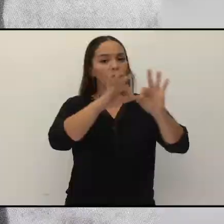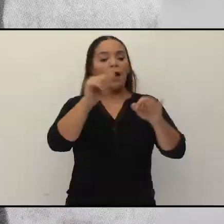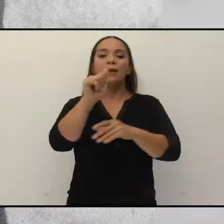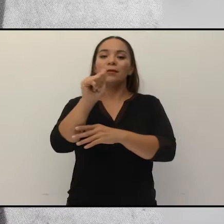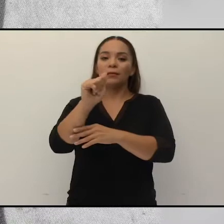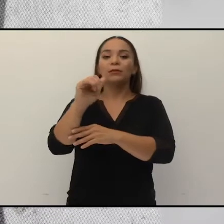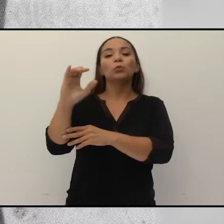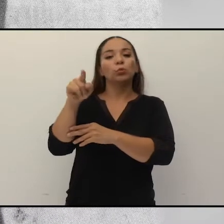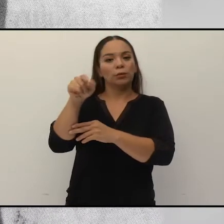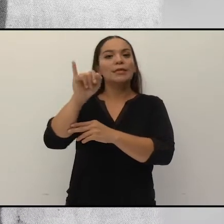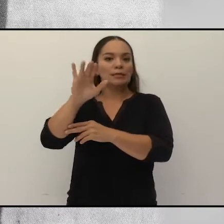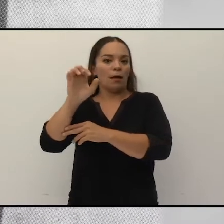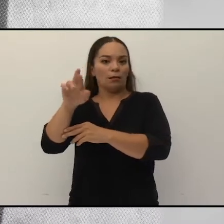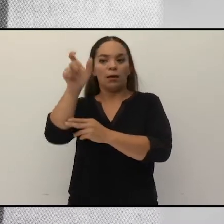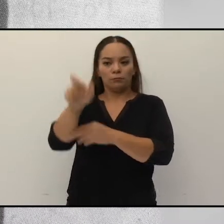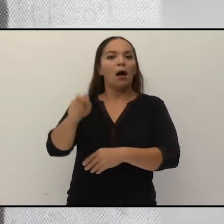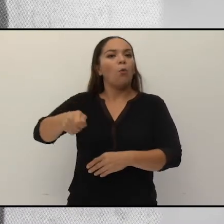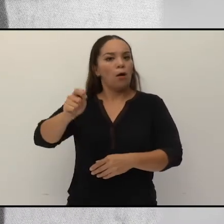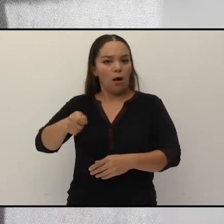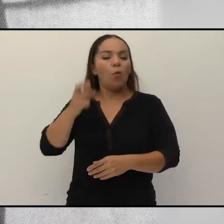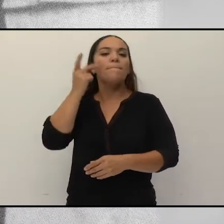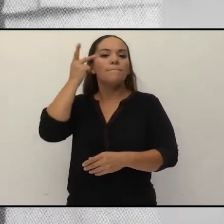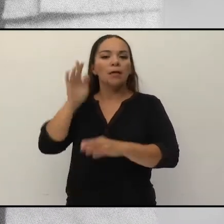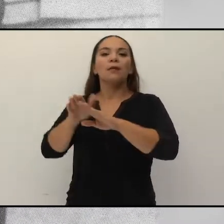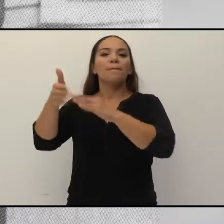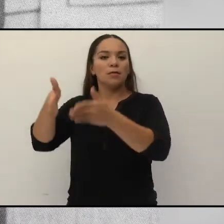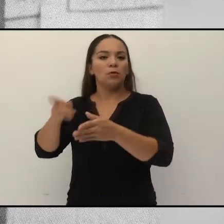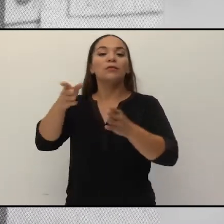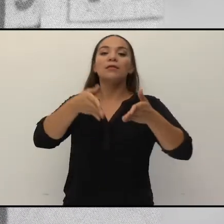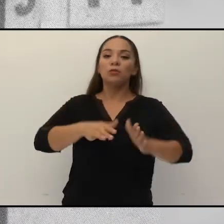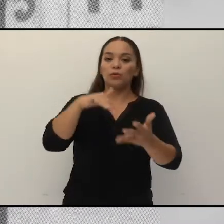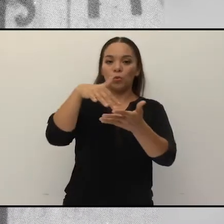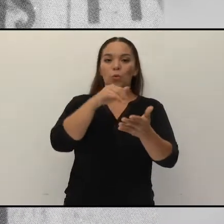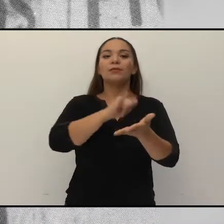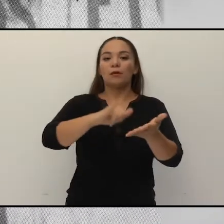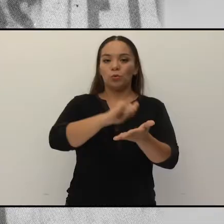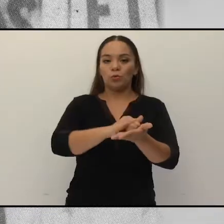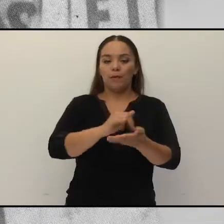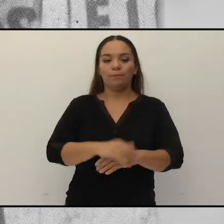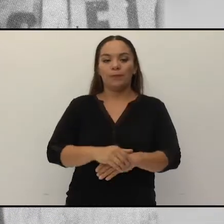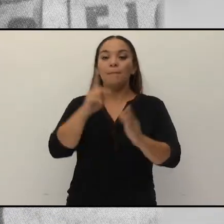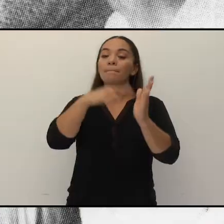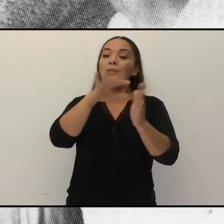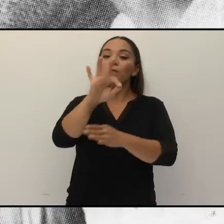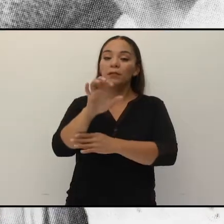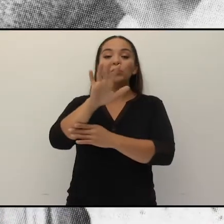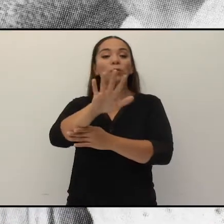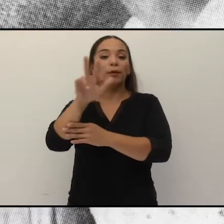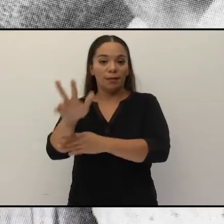destacado Alexander Curling de Lisser, un abogado de padres jamaicanos que había nacido y estudiado en San José.